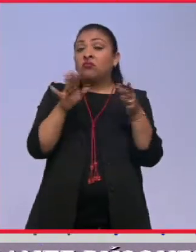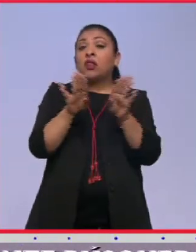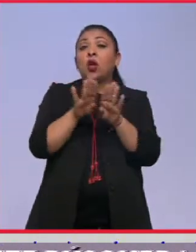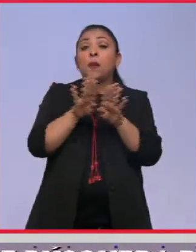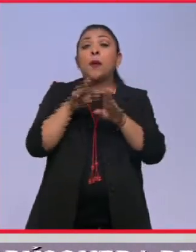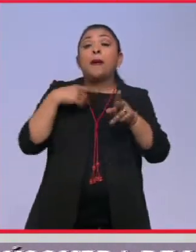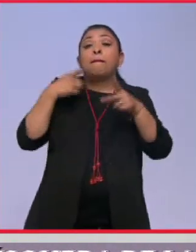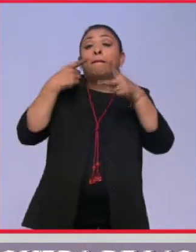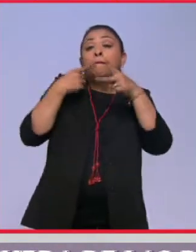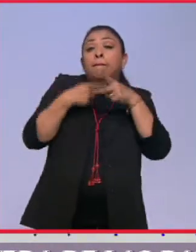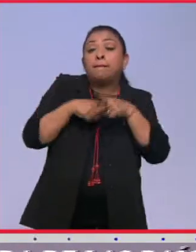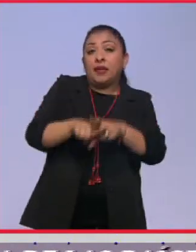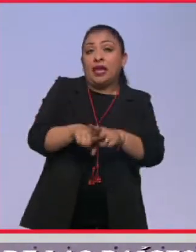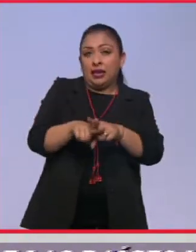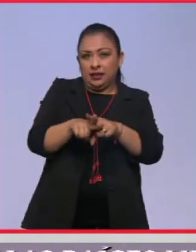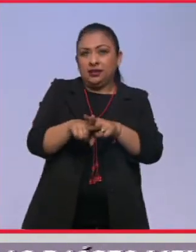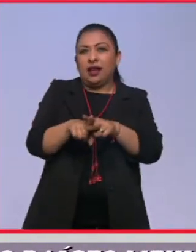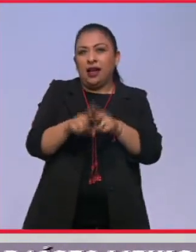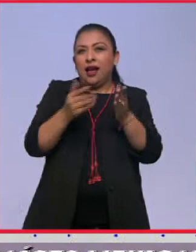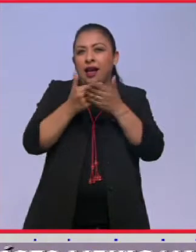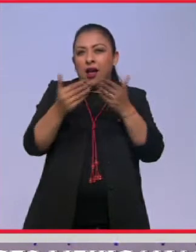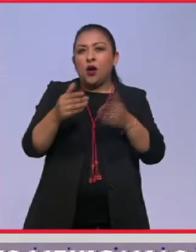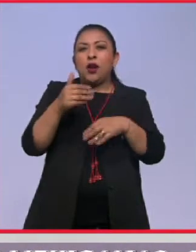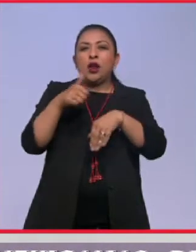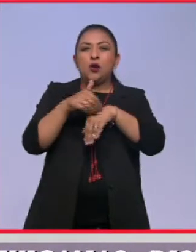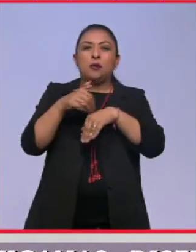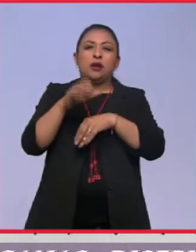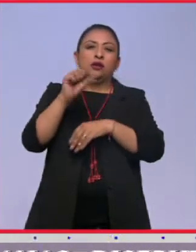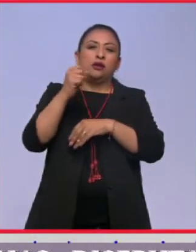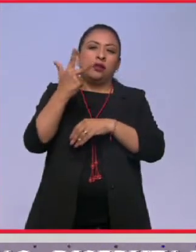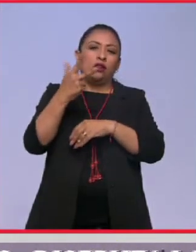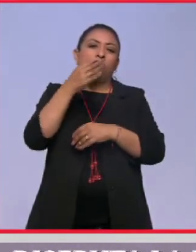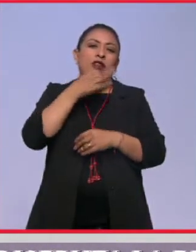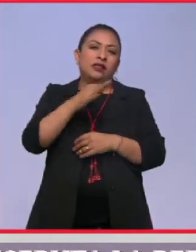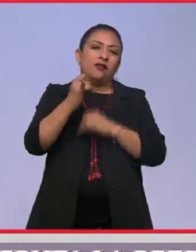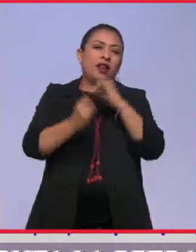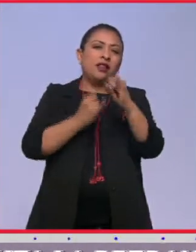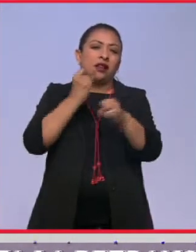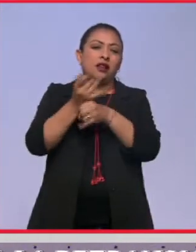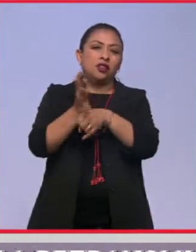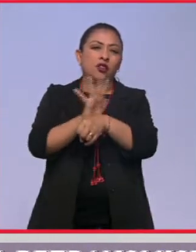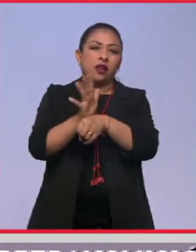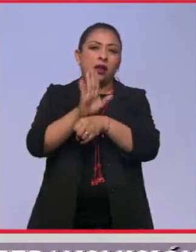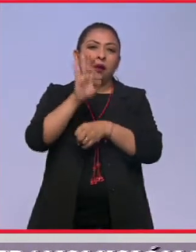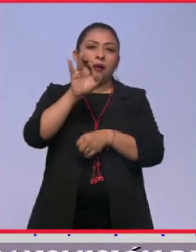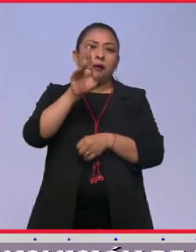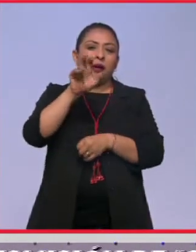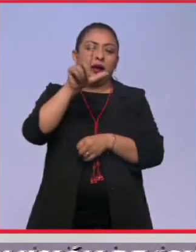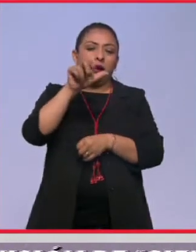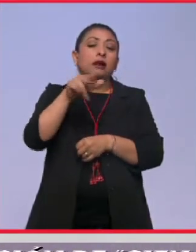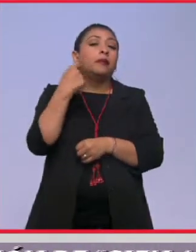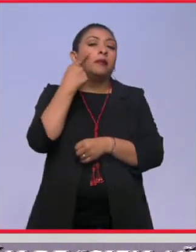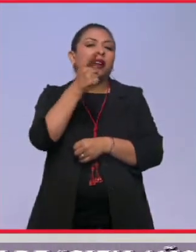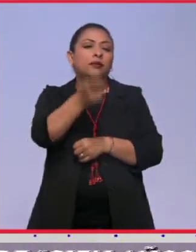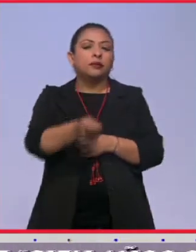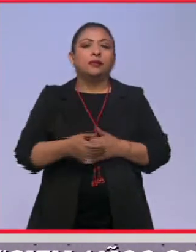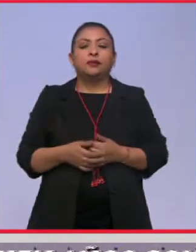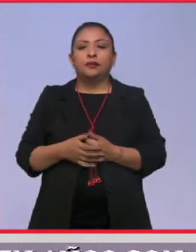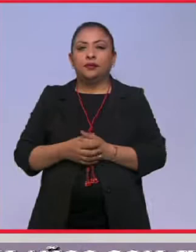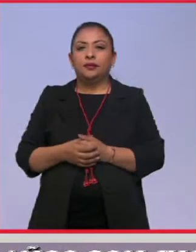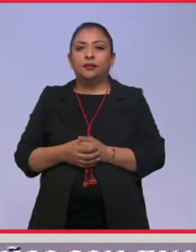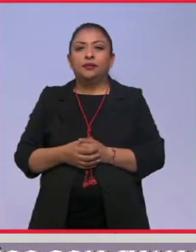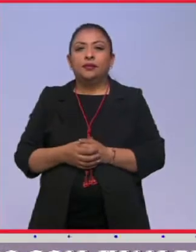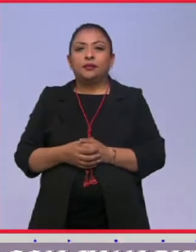cómo arrancó esta edición número 68 del Festival Internacional de Cine de Berlín. Vamos a verlo.